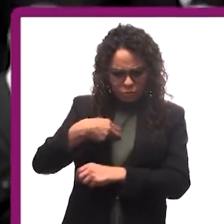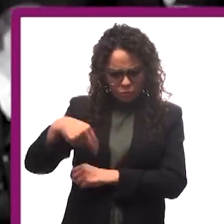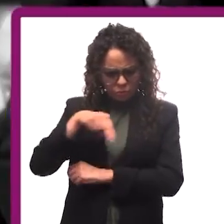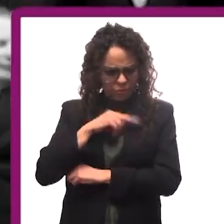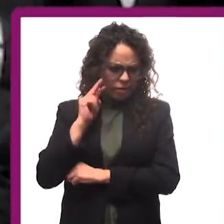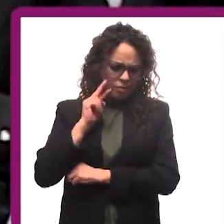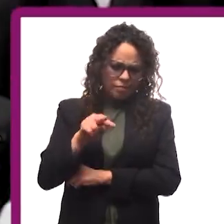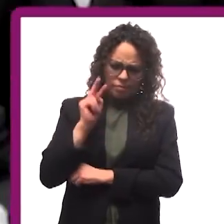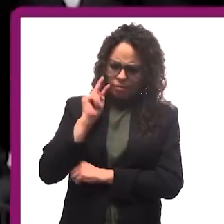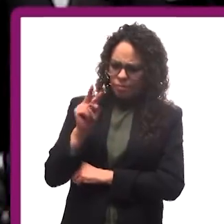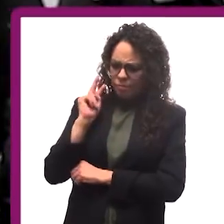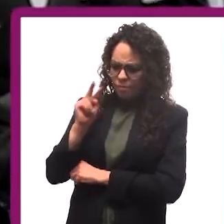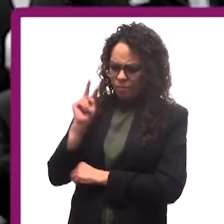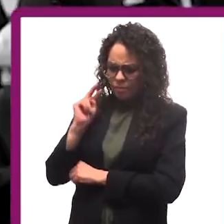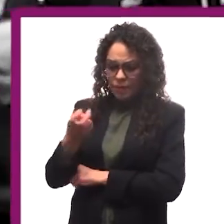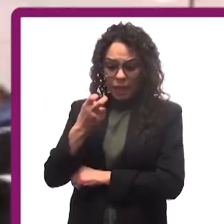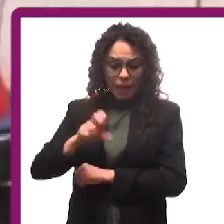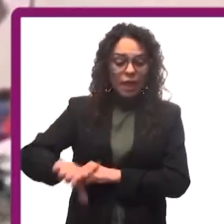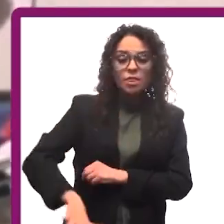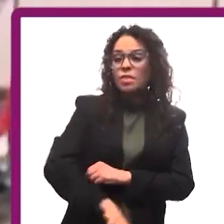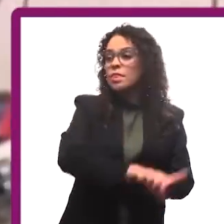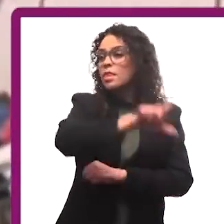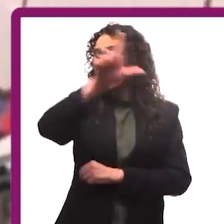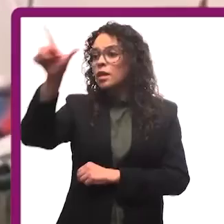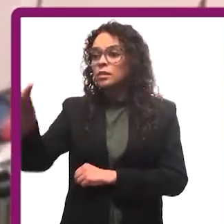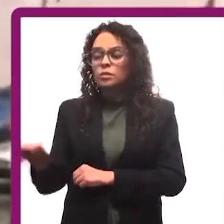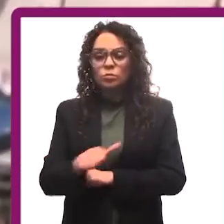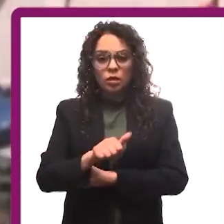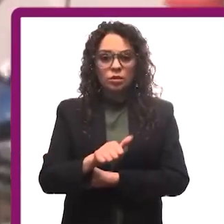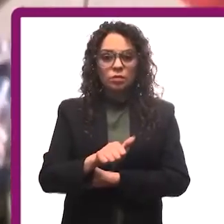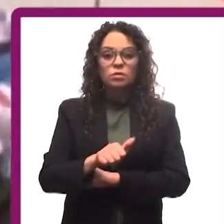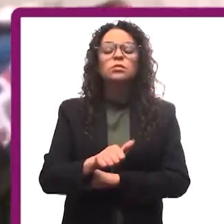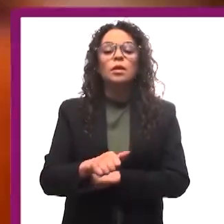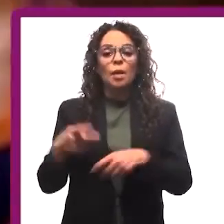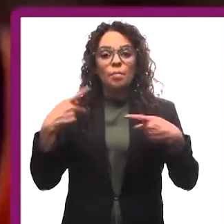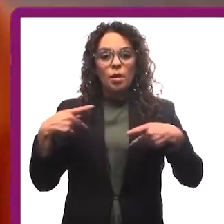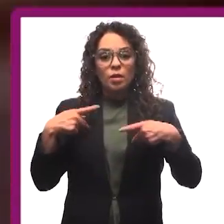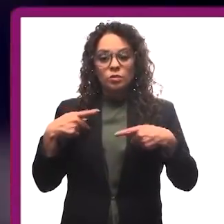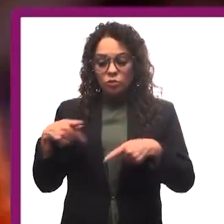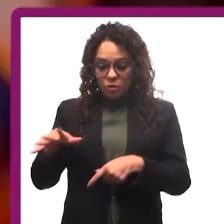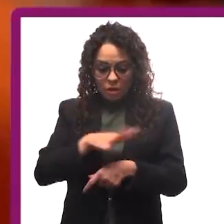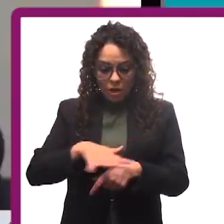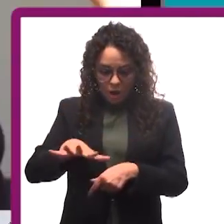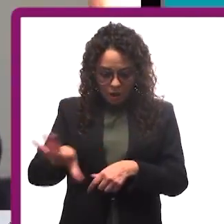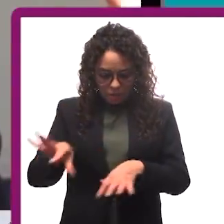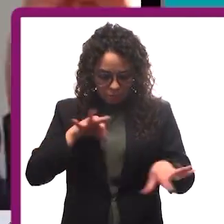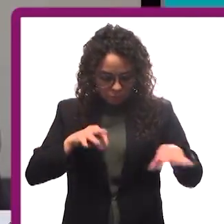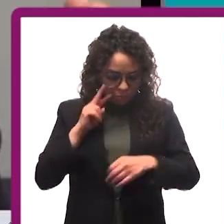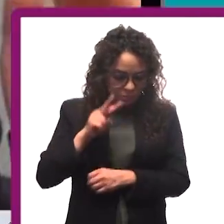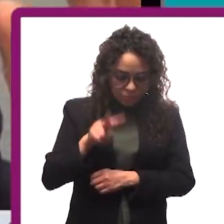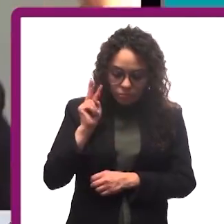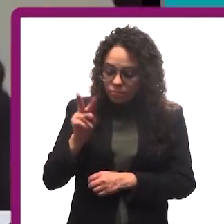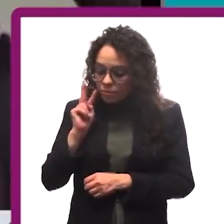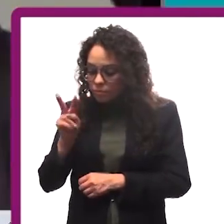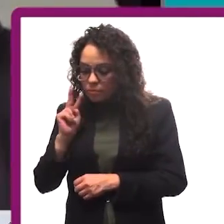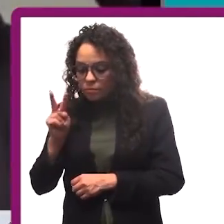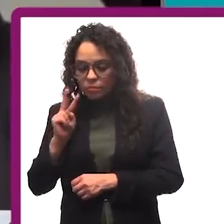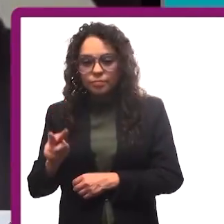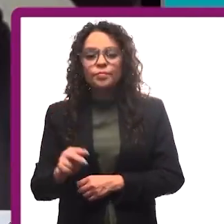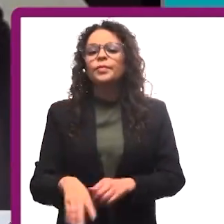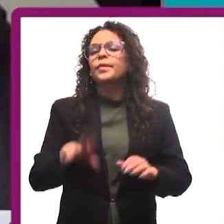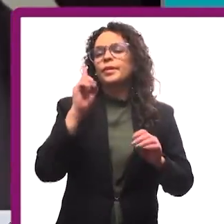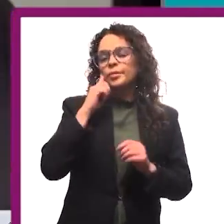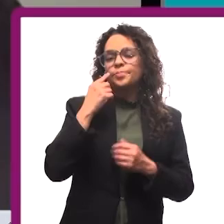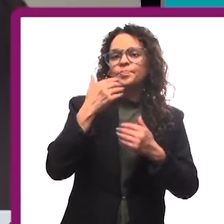después esos temas estarán siendo retomados por los públicos. Es decir, que si los medios